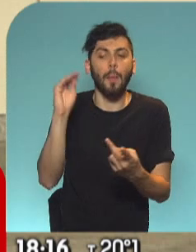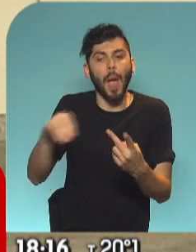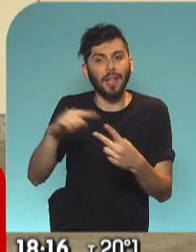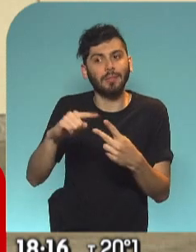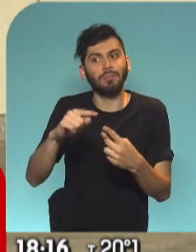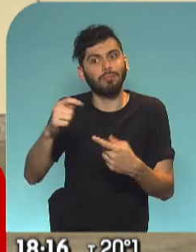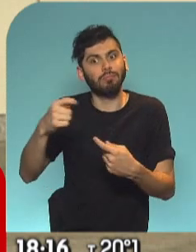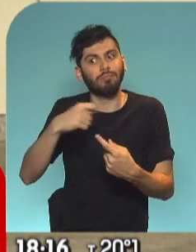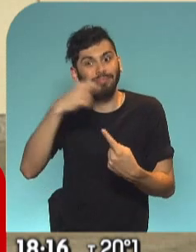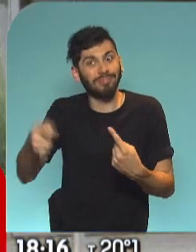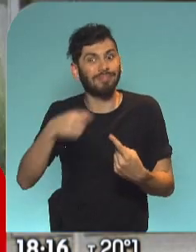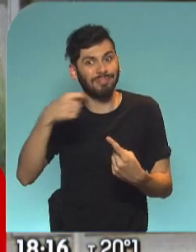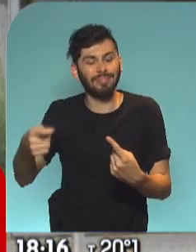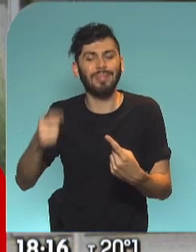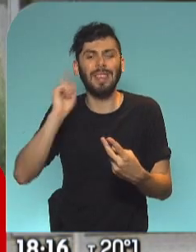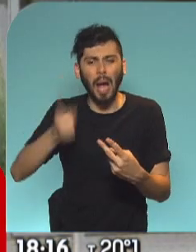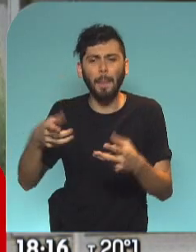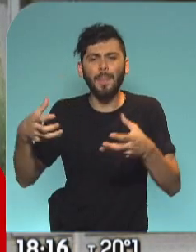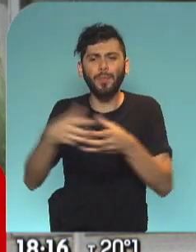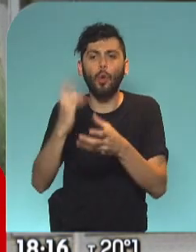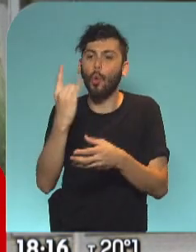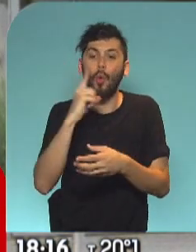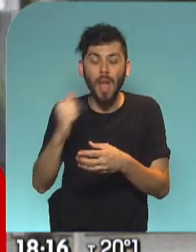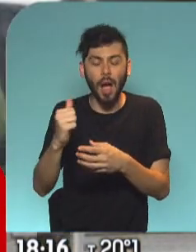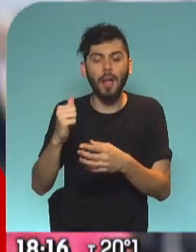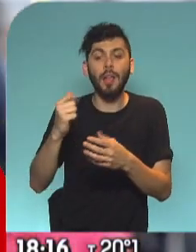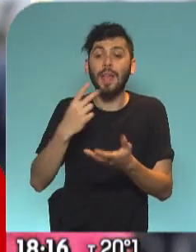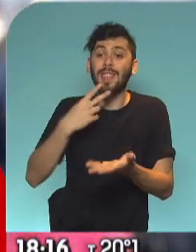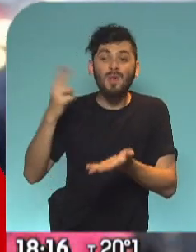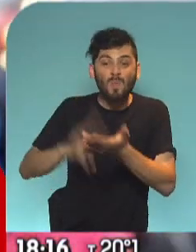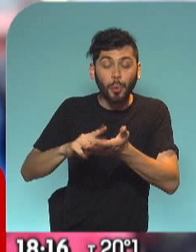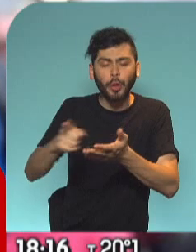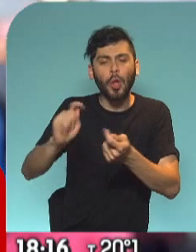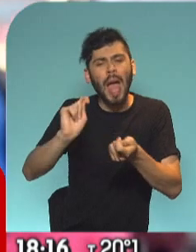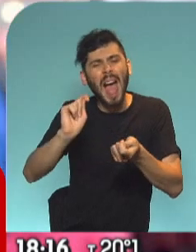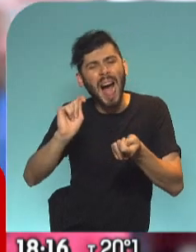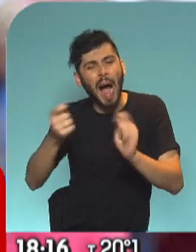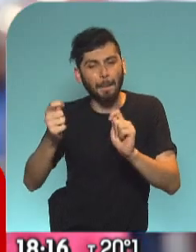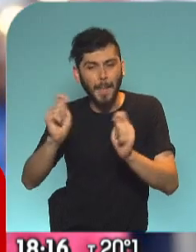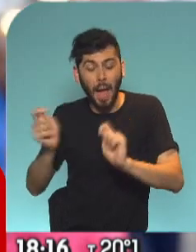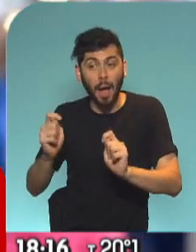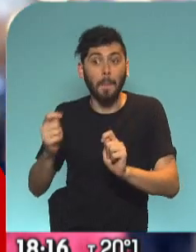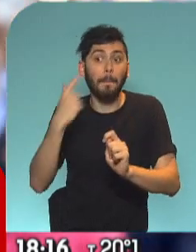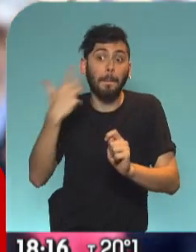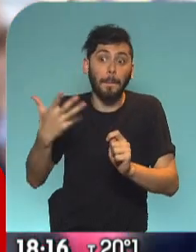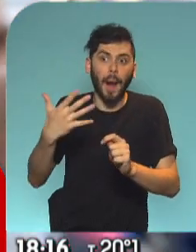UIA presentó una reforma tributaria que creen desde la organización va a beneficiar la